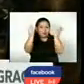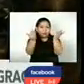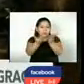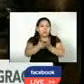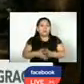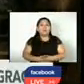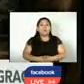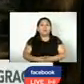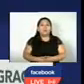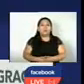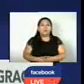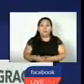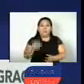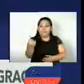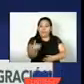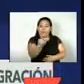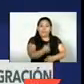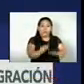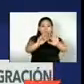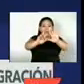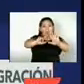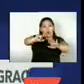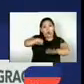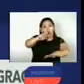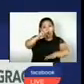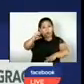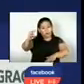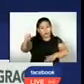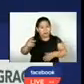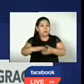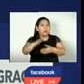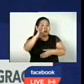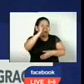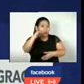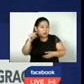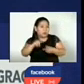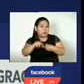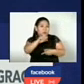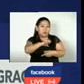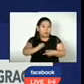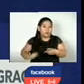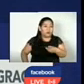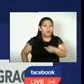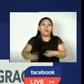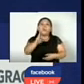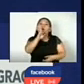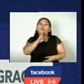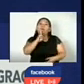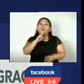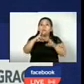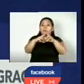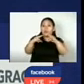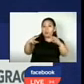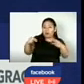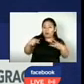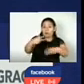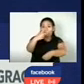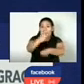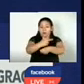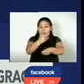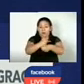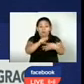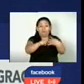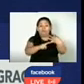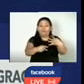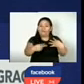casi ocho millones de personas en el salvador guatemala honduras y nicaragua padecen inseguridad alimentaria una